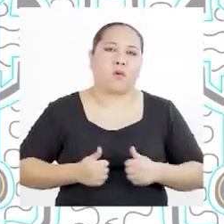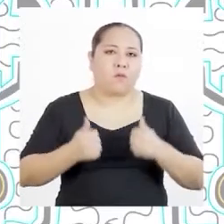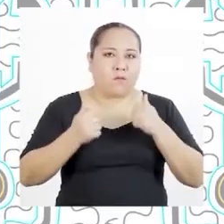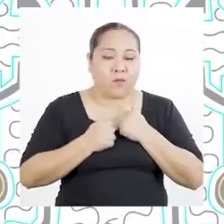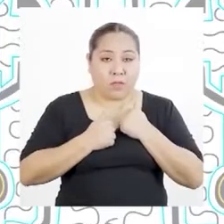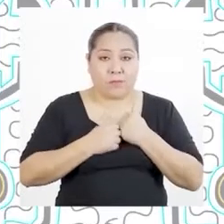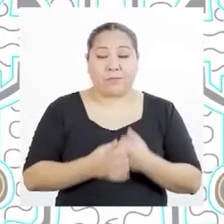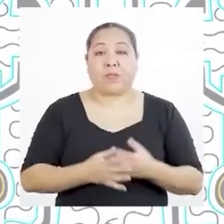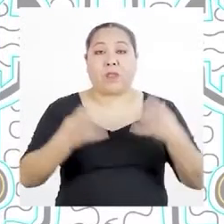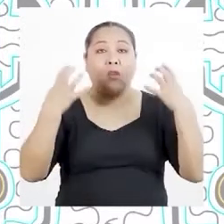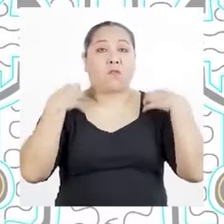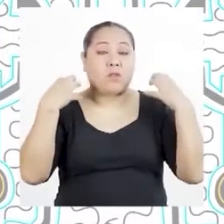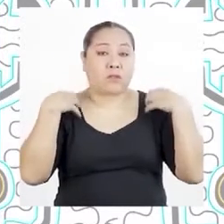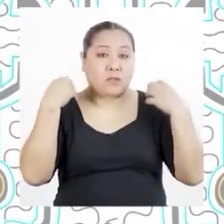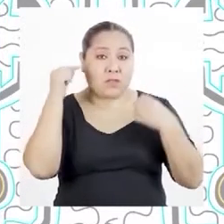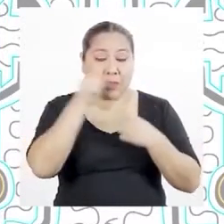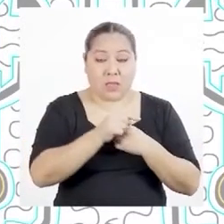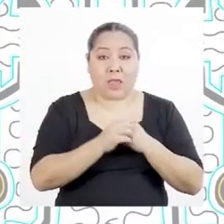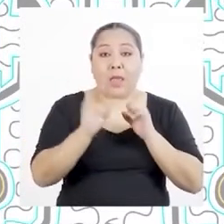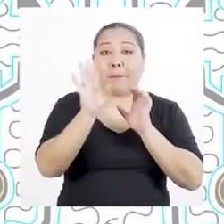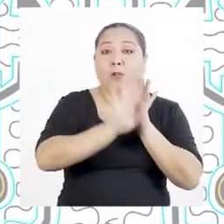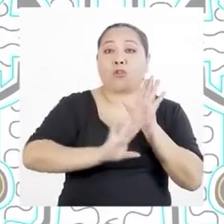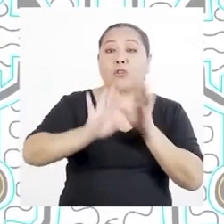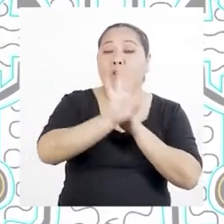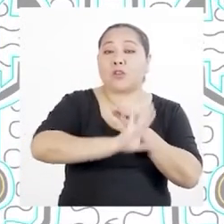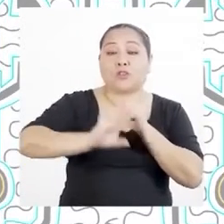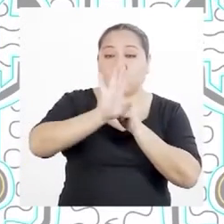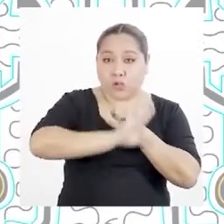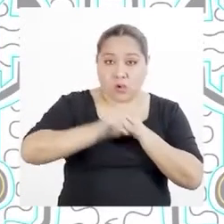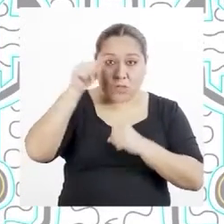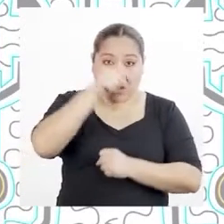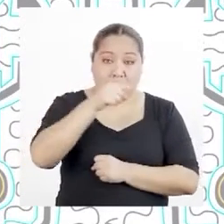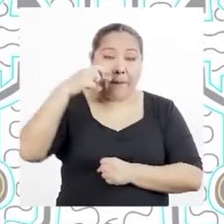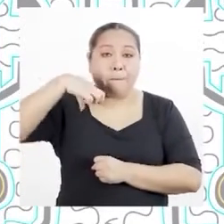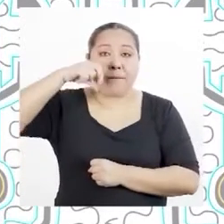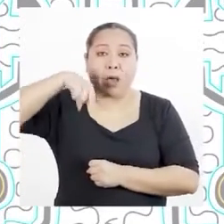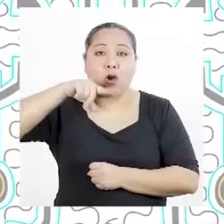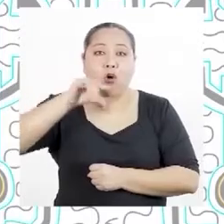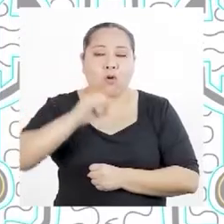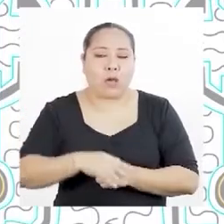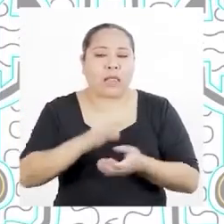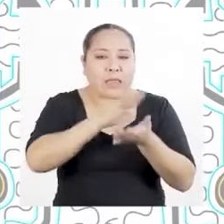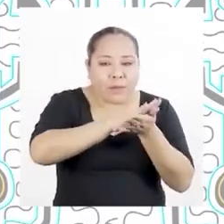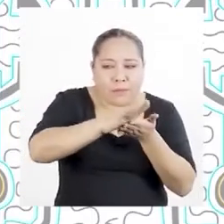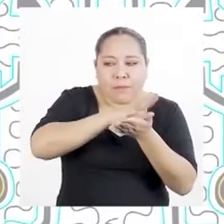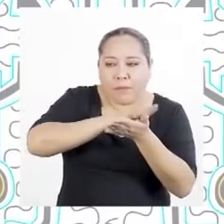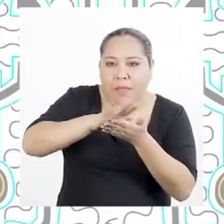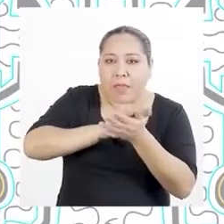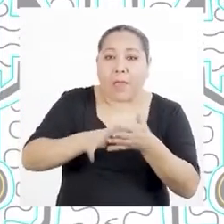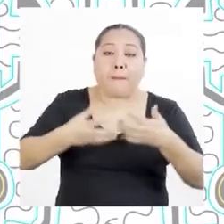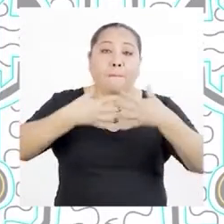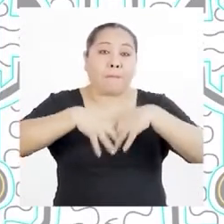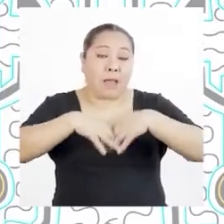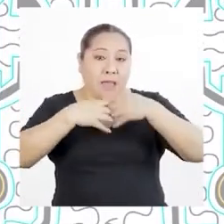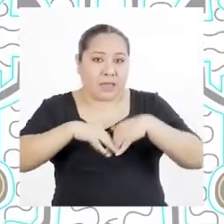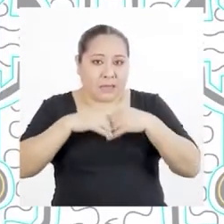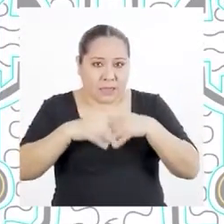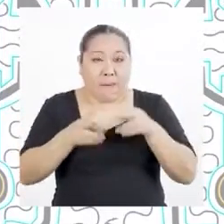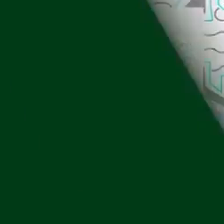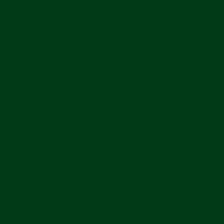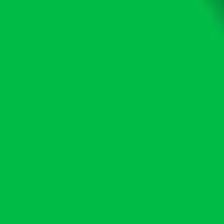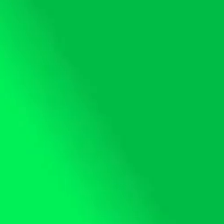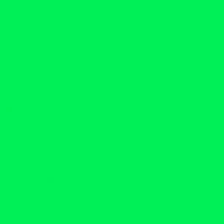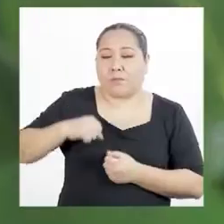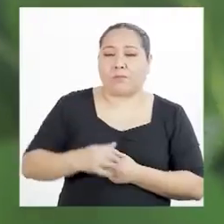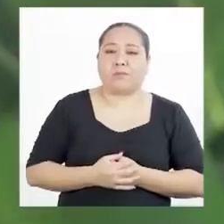La Oficina de Defensa Civil de Pangoa realizó el trabajo de limpieza en la zona afectada con el equipo y maquinaria pesada de la